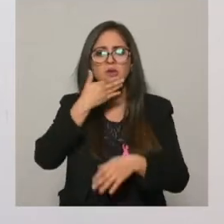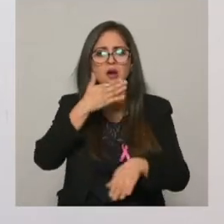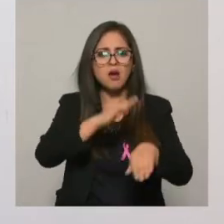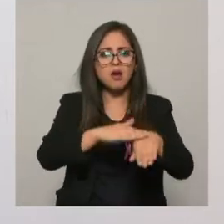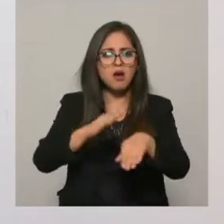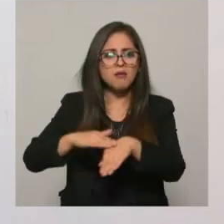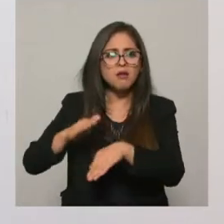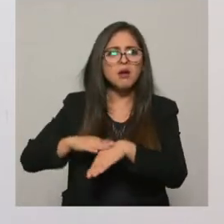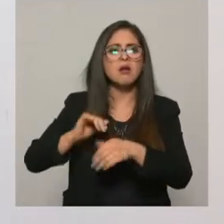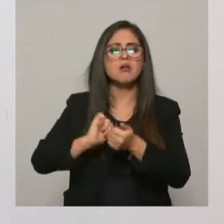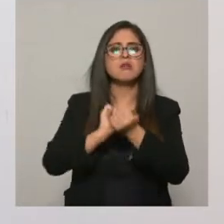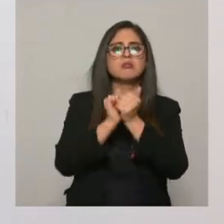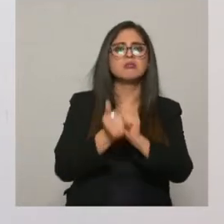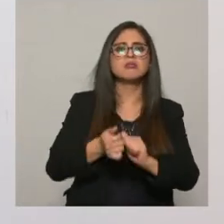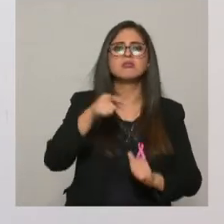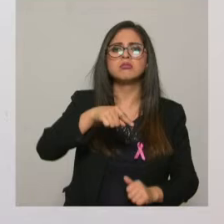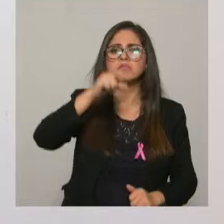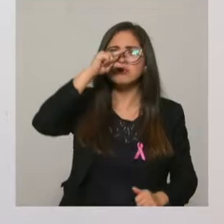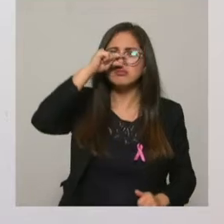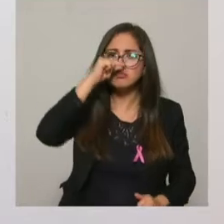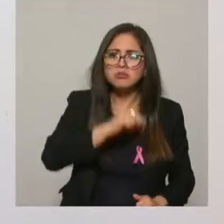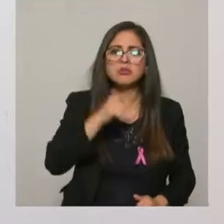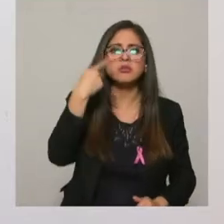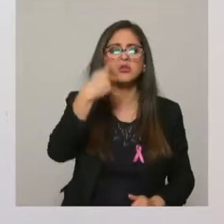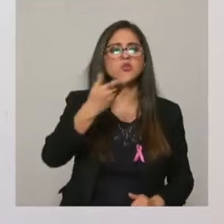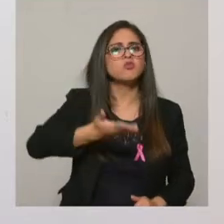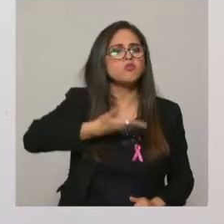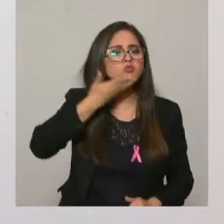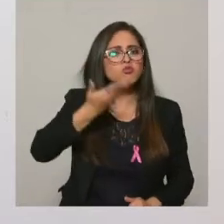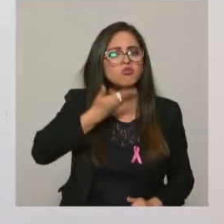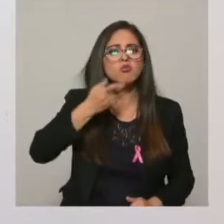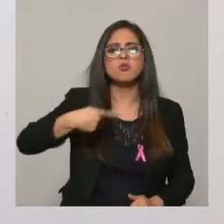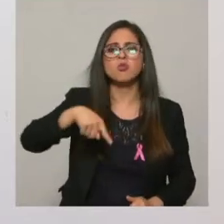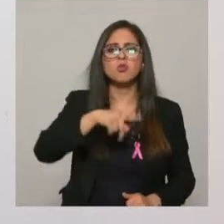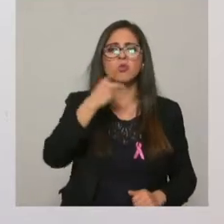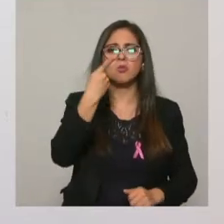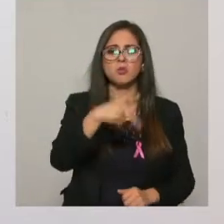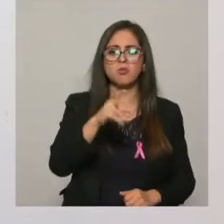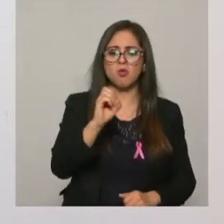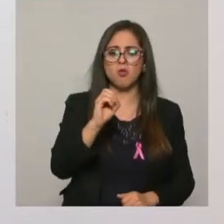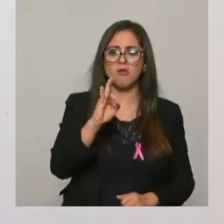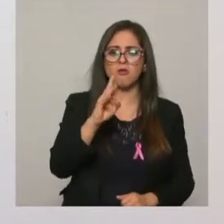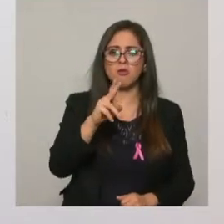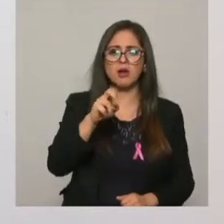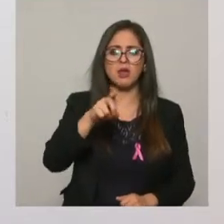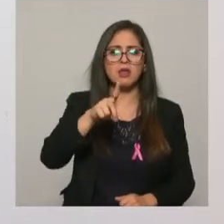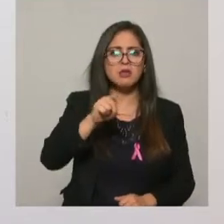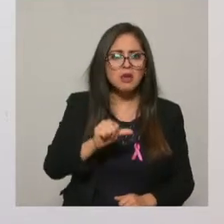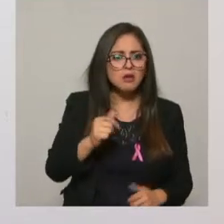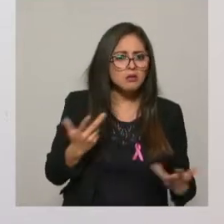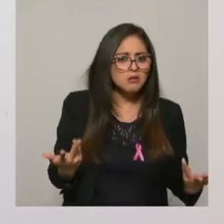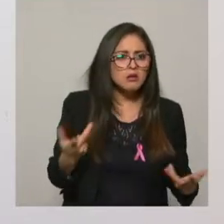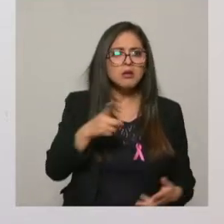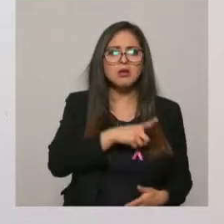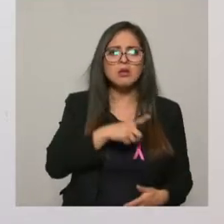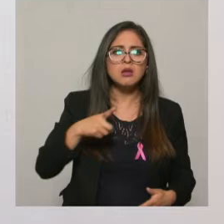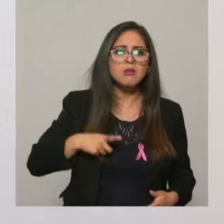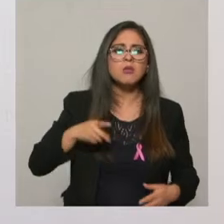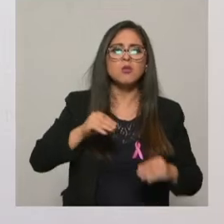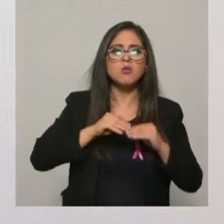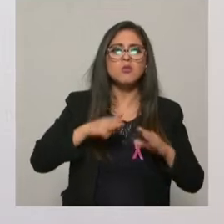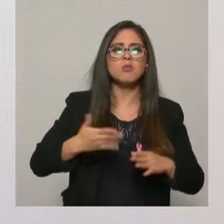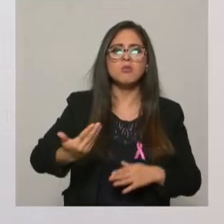de que se estaba perdiendo la tradicional ofrenda, que hay que decirlo, tiene